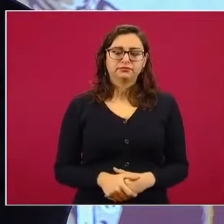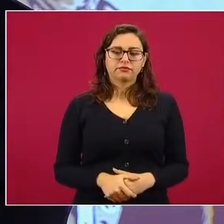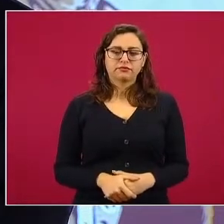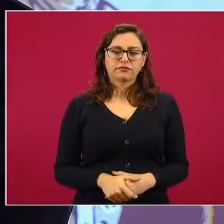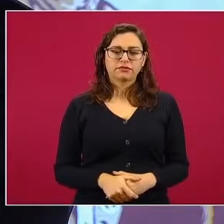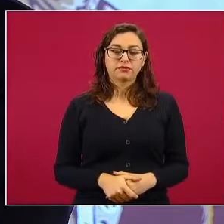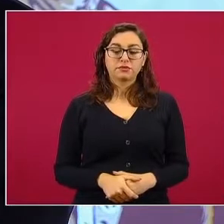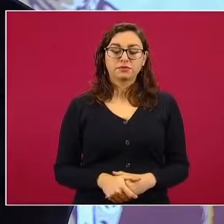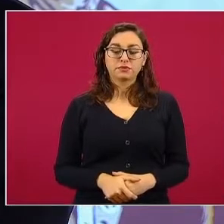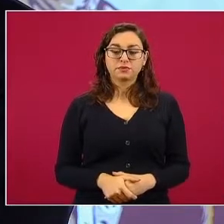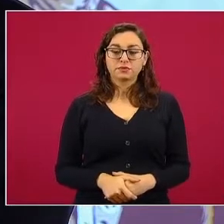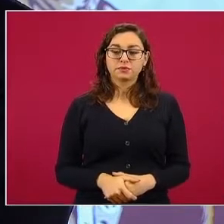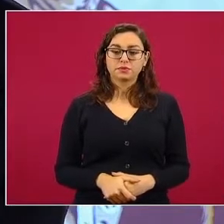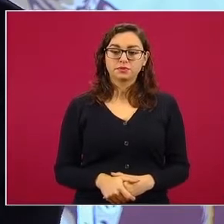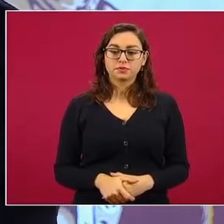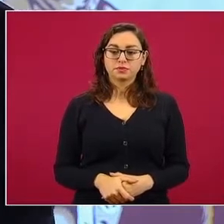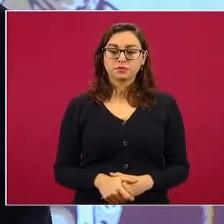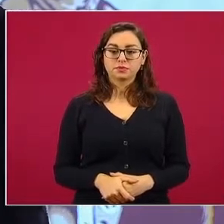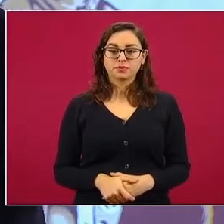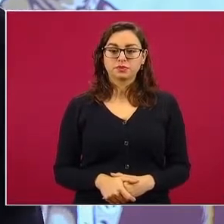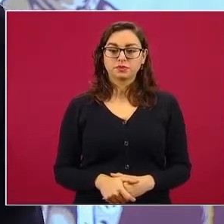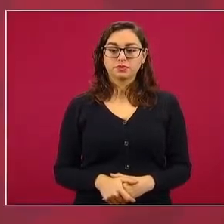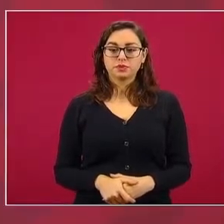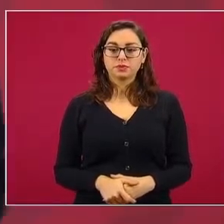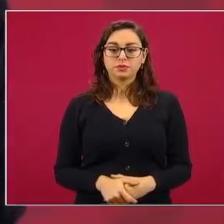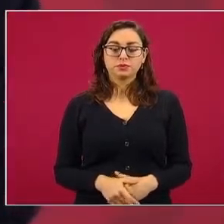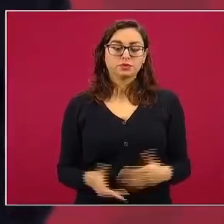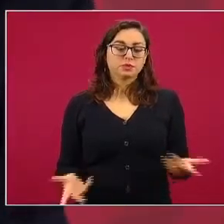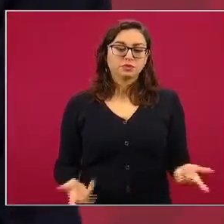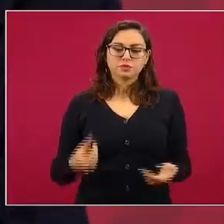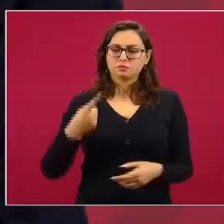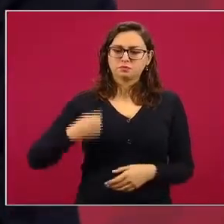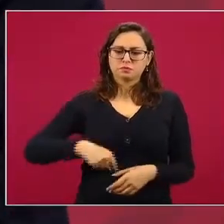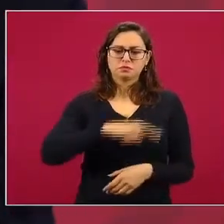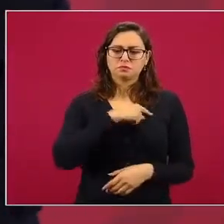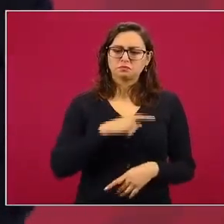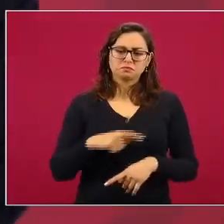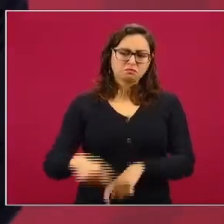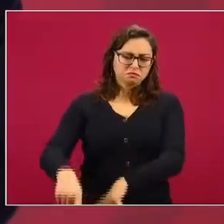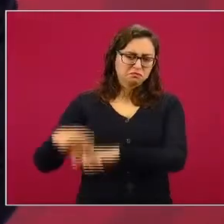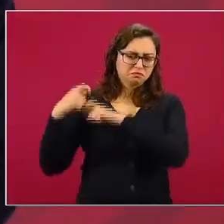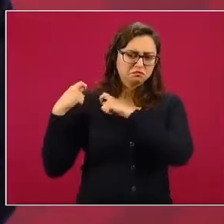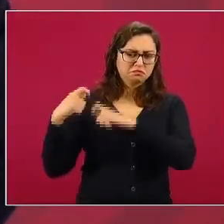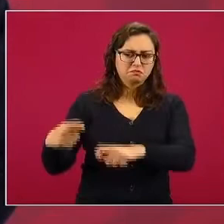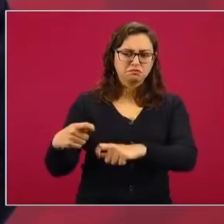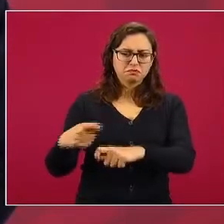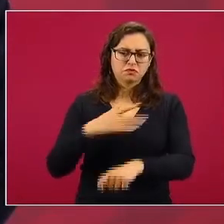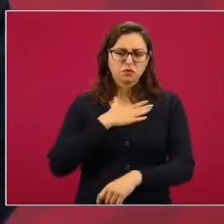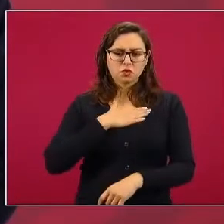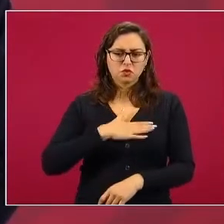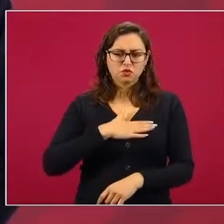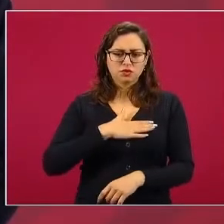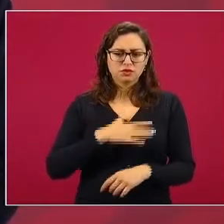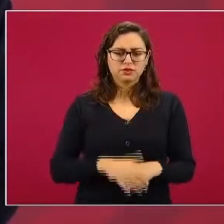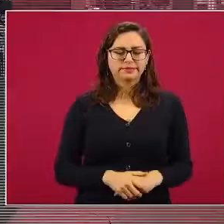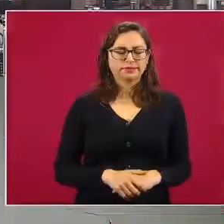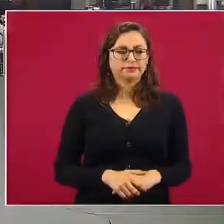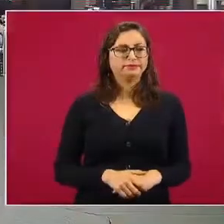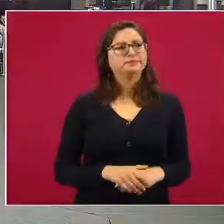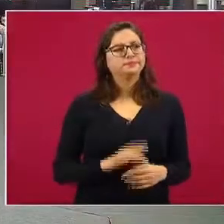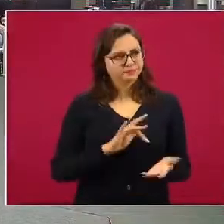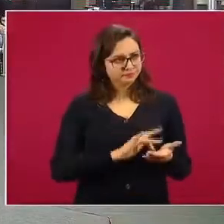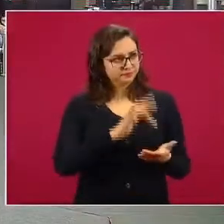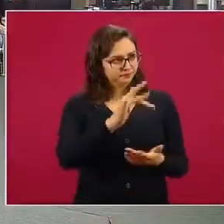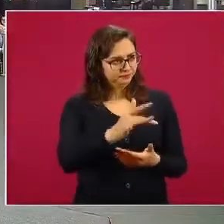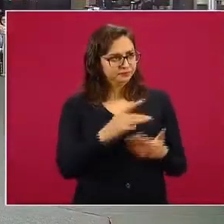apegándonos pues, a nuestra tradición de justicia. Gracias. El